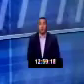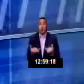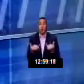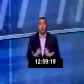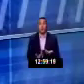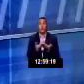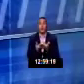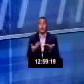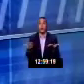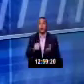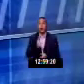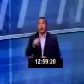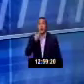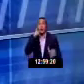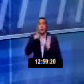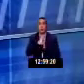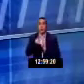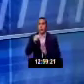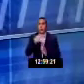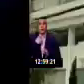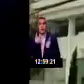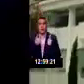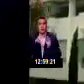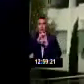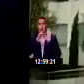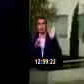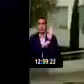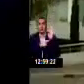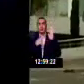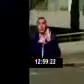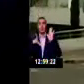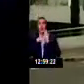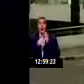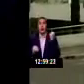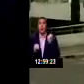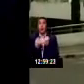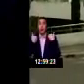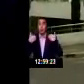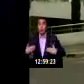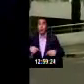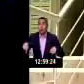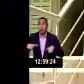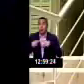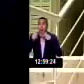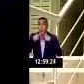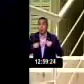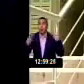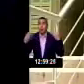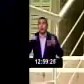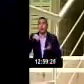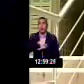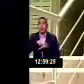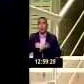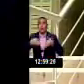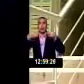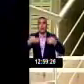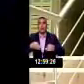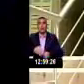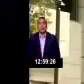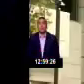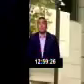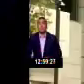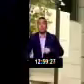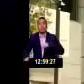Y hoy se presentó otra demanda de inconstitucionalidad a la Ley de Apoyo Humanitario tras su publicación en el registro oficial.